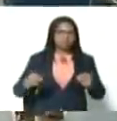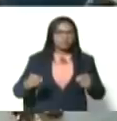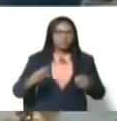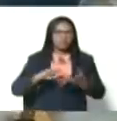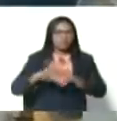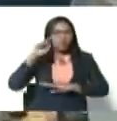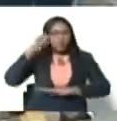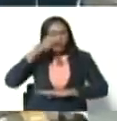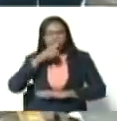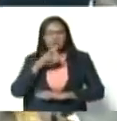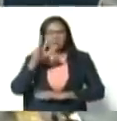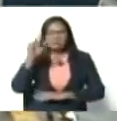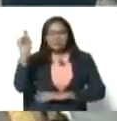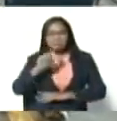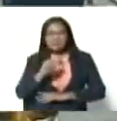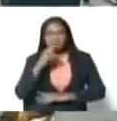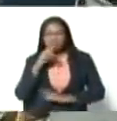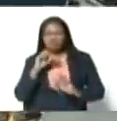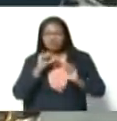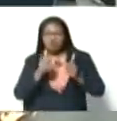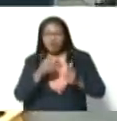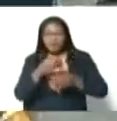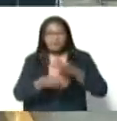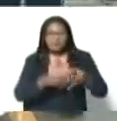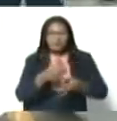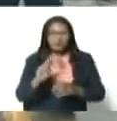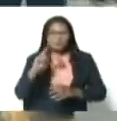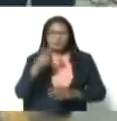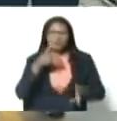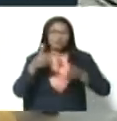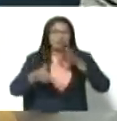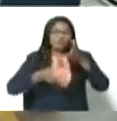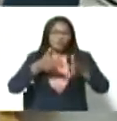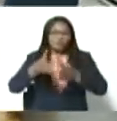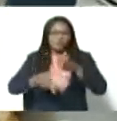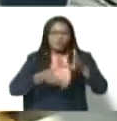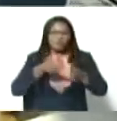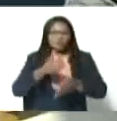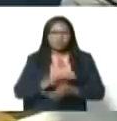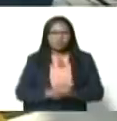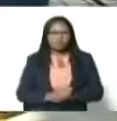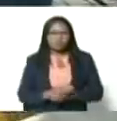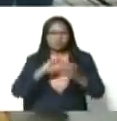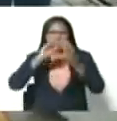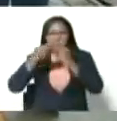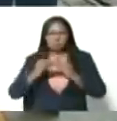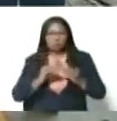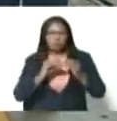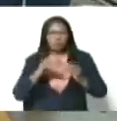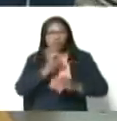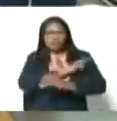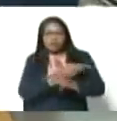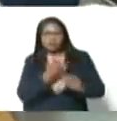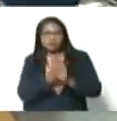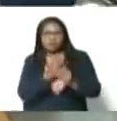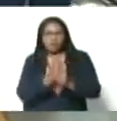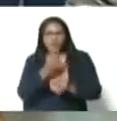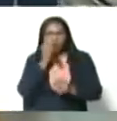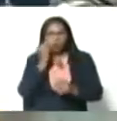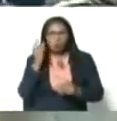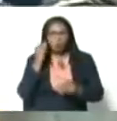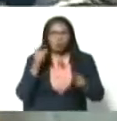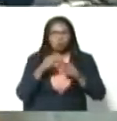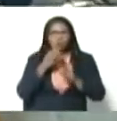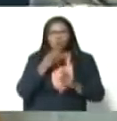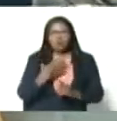hace 3 meses exactamente usted envió el primer tren que salió reparado por la fuerza de los trabajadores y que,